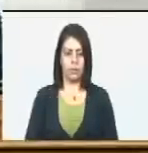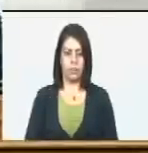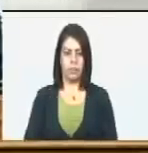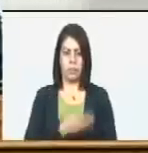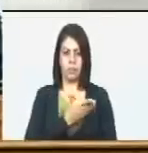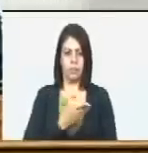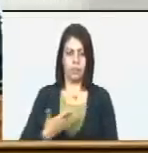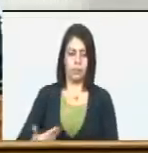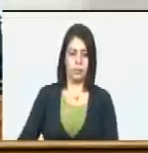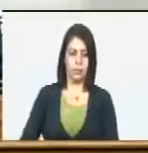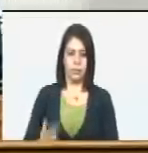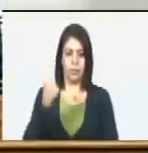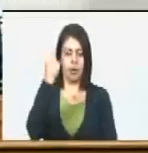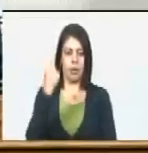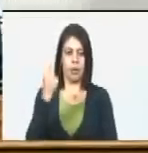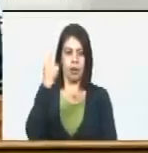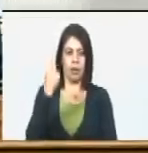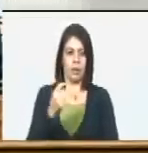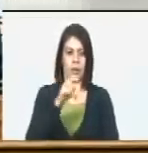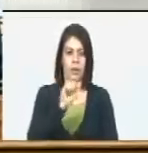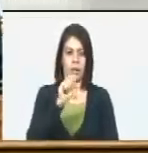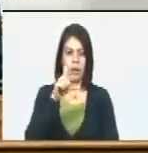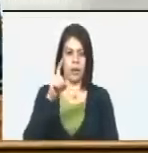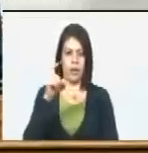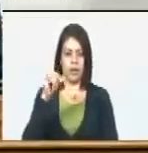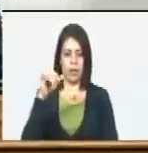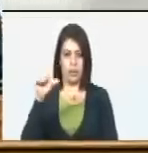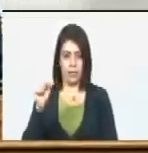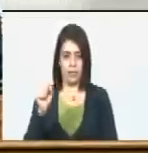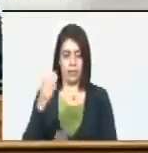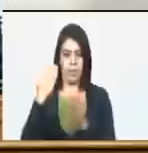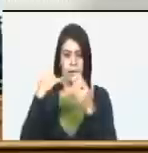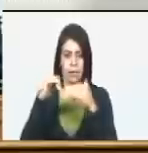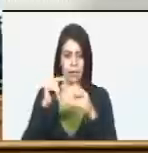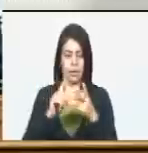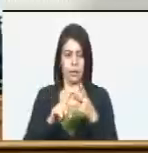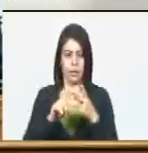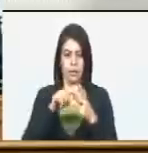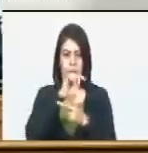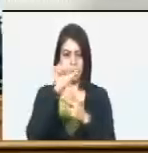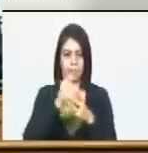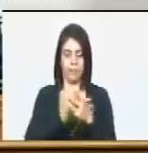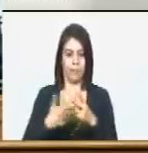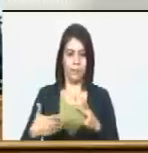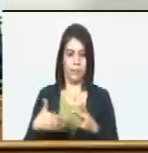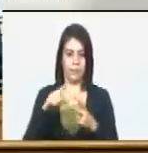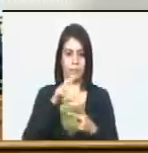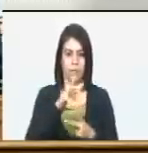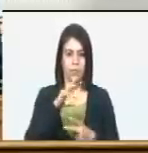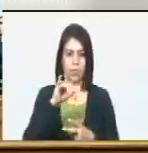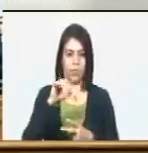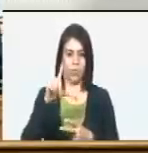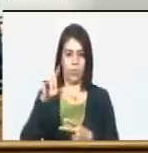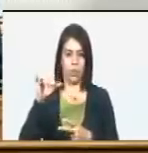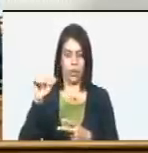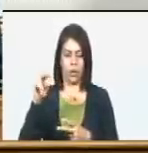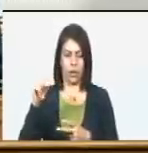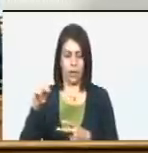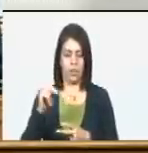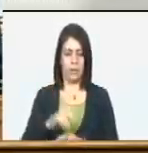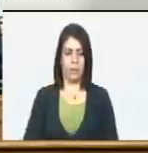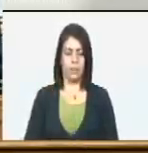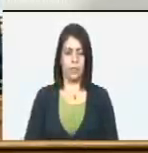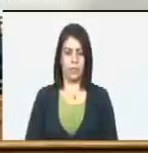el diputado Alexis José Rodríguez Cabello. Su primer vicepresidente será William Rafael Gil Calderón